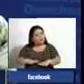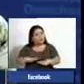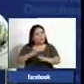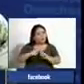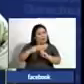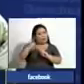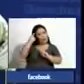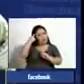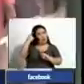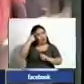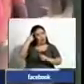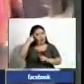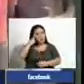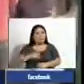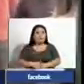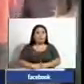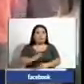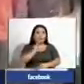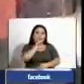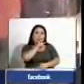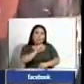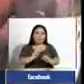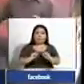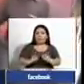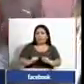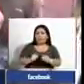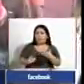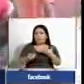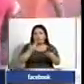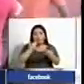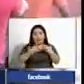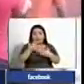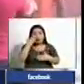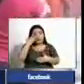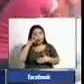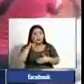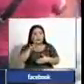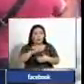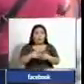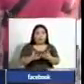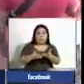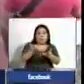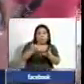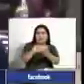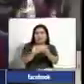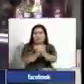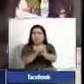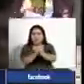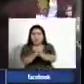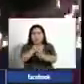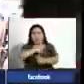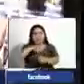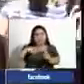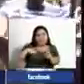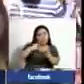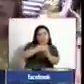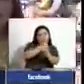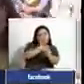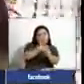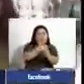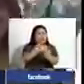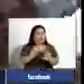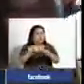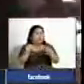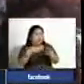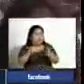que te está ocasionando tu agresor. Estas podrían ser algunas de las causas de un incremento en los casos de violencia intrafamiliar. Casos